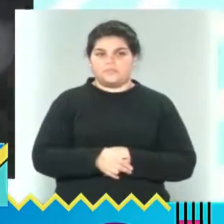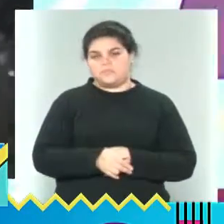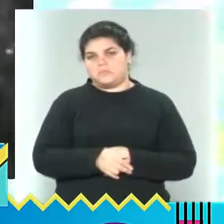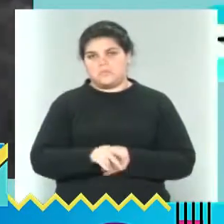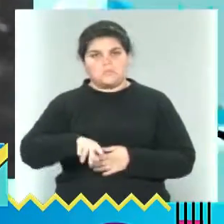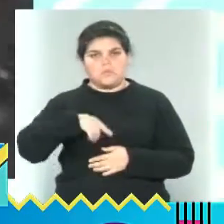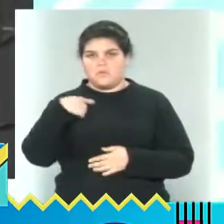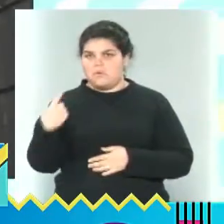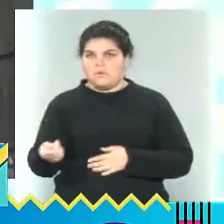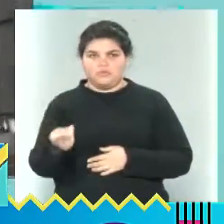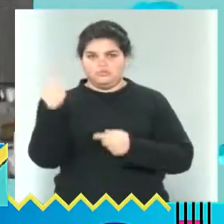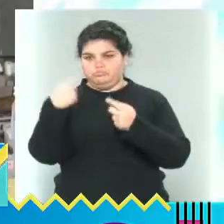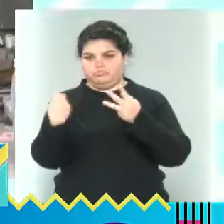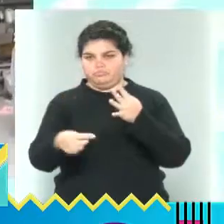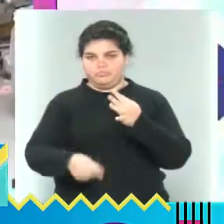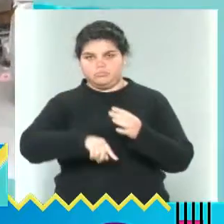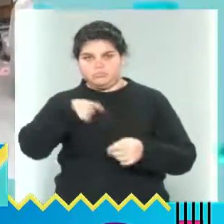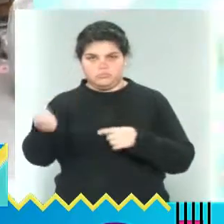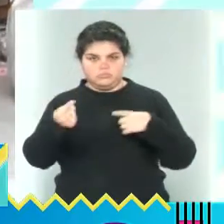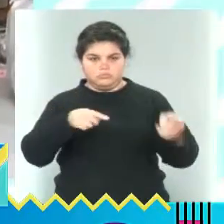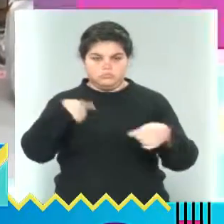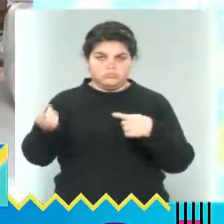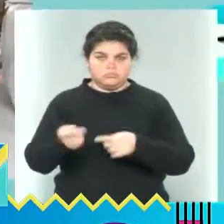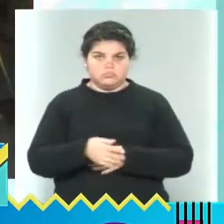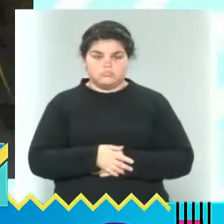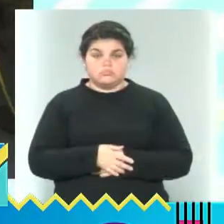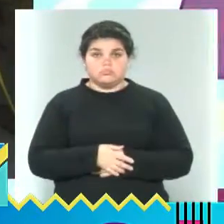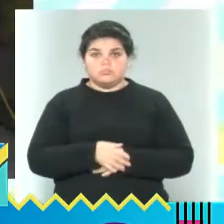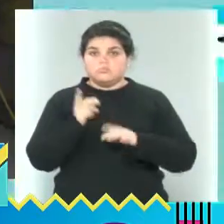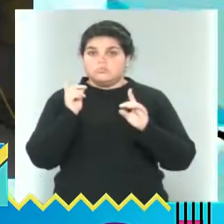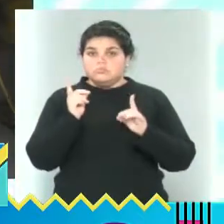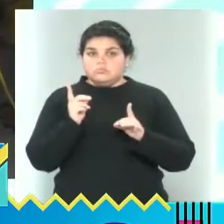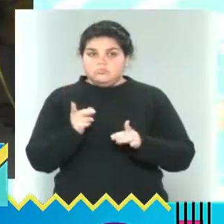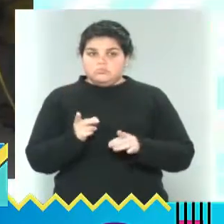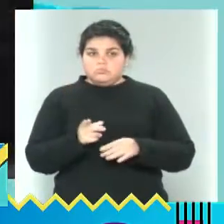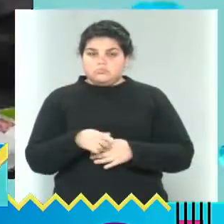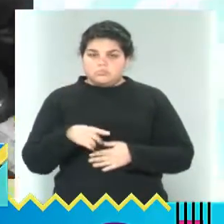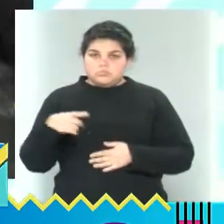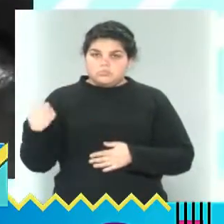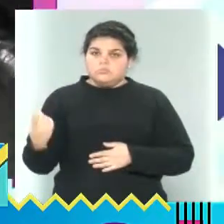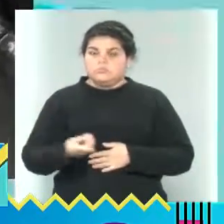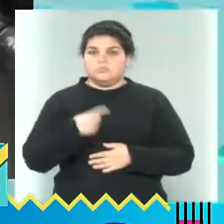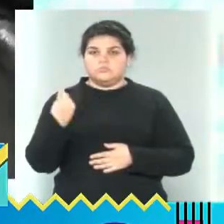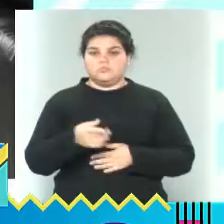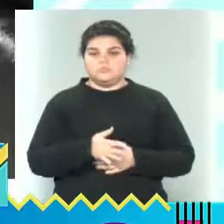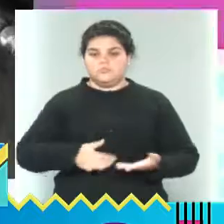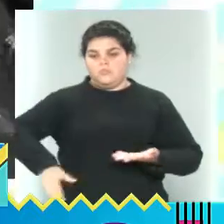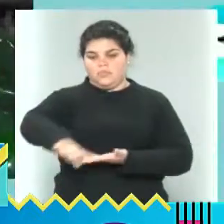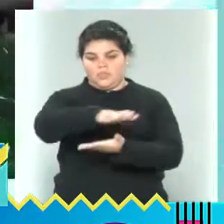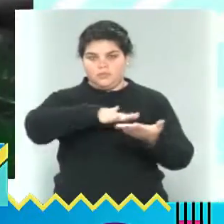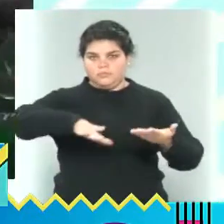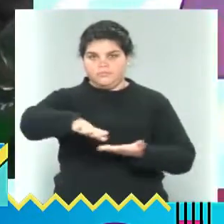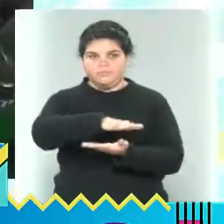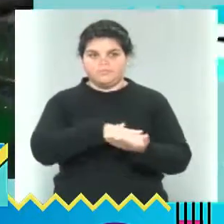efluentes de distintos tipos, pero si tenemos una población que tira a las cloacas